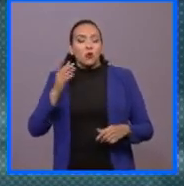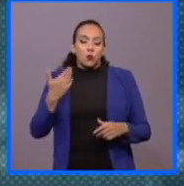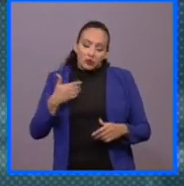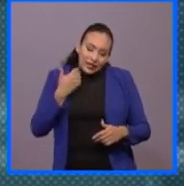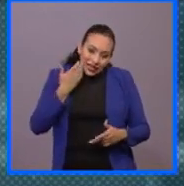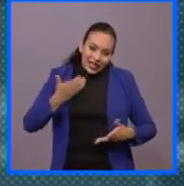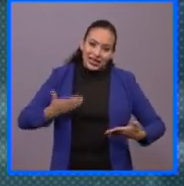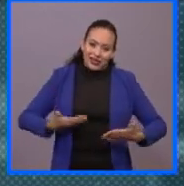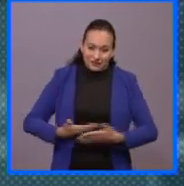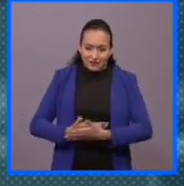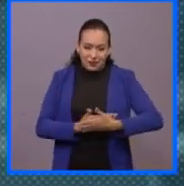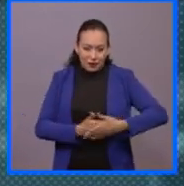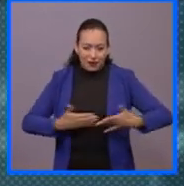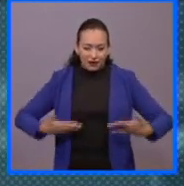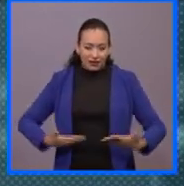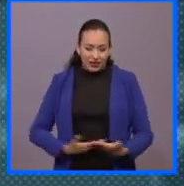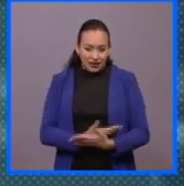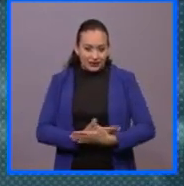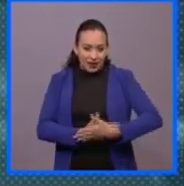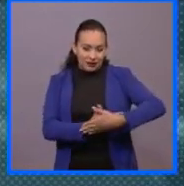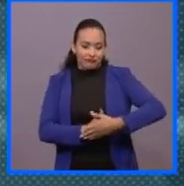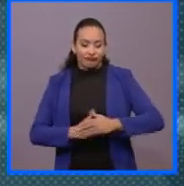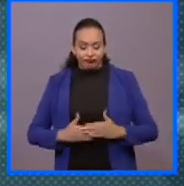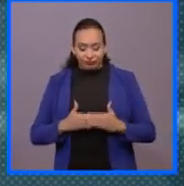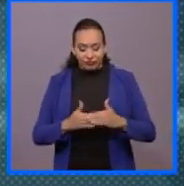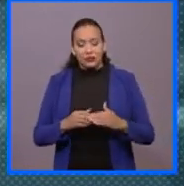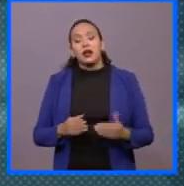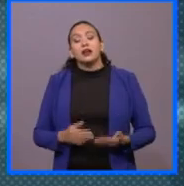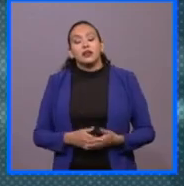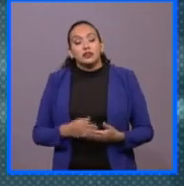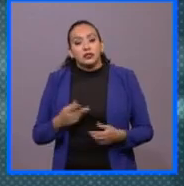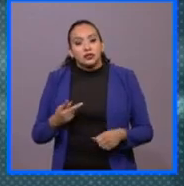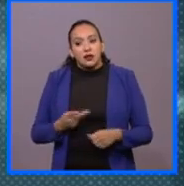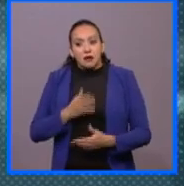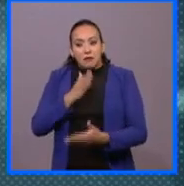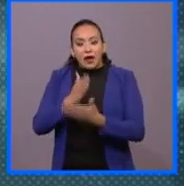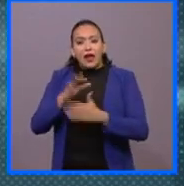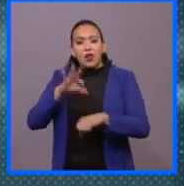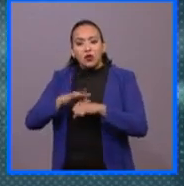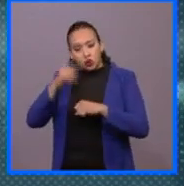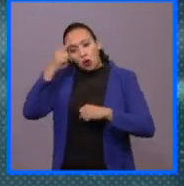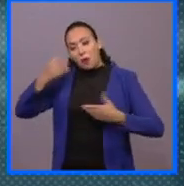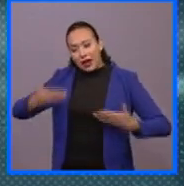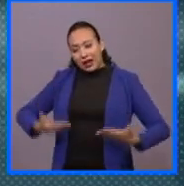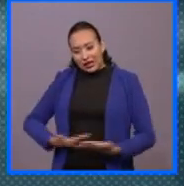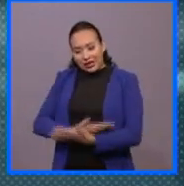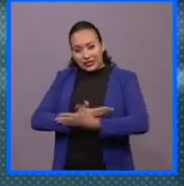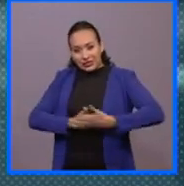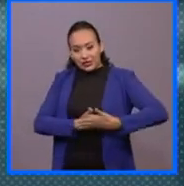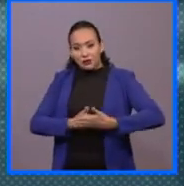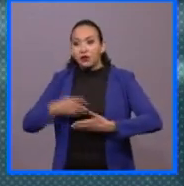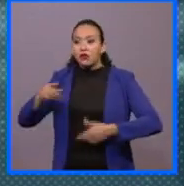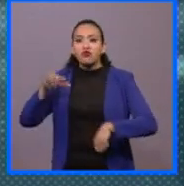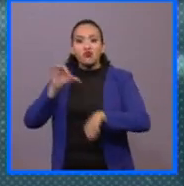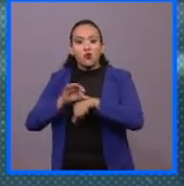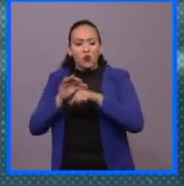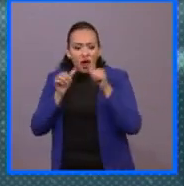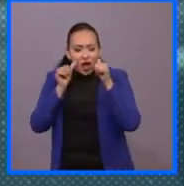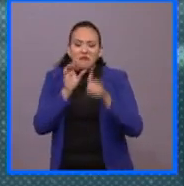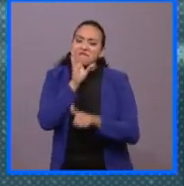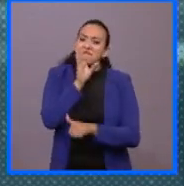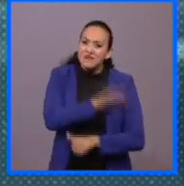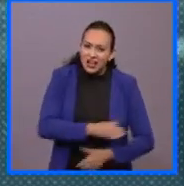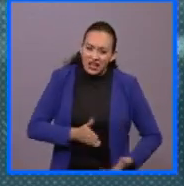respuesta natural a recursos inadecuados u hospitales deficientes. Sí, en cierto grado, pero responder a